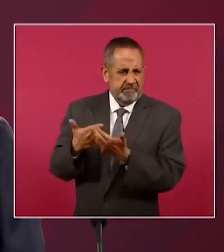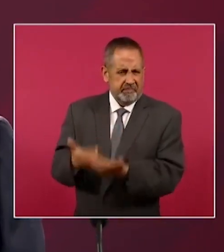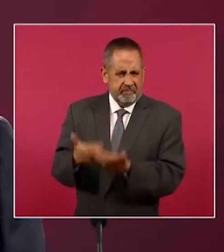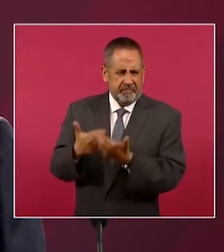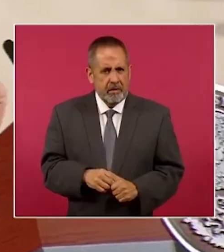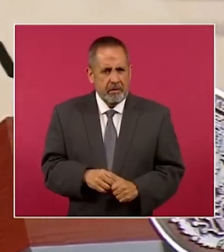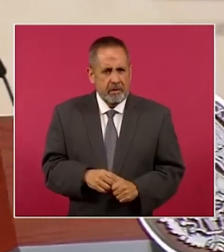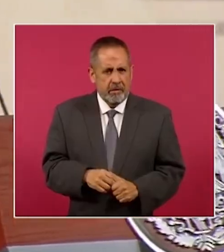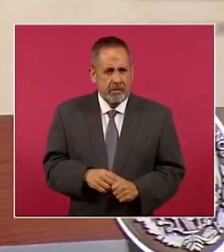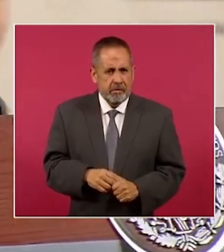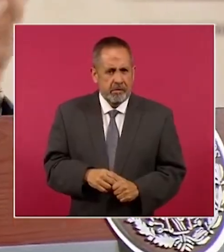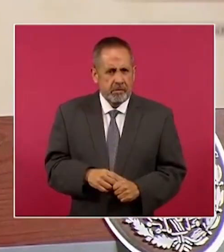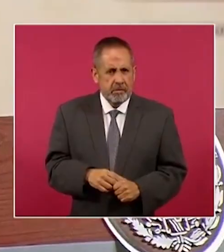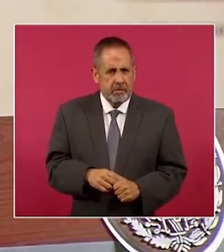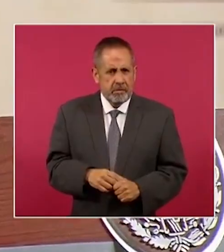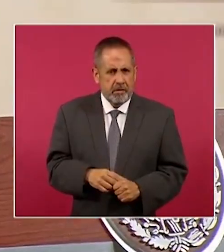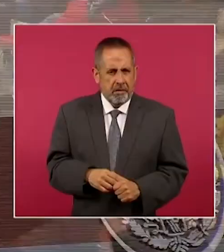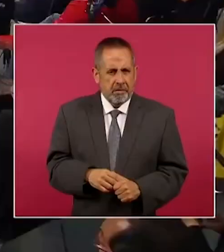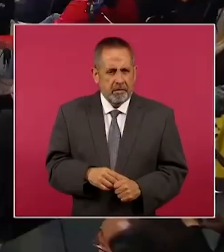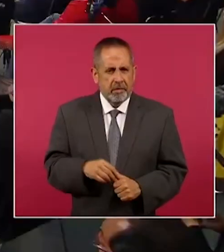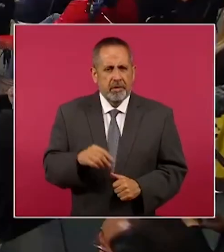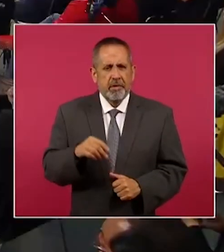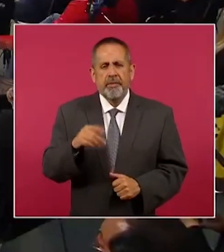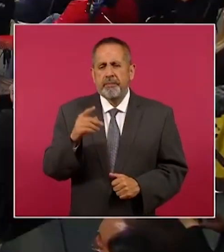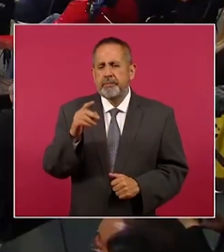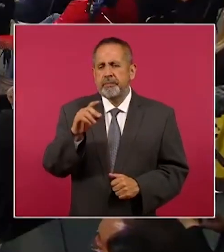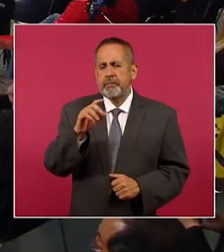fuertes. La operación la hace Hacienda,